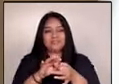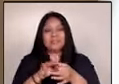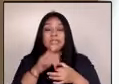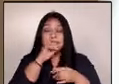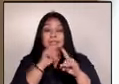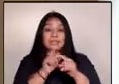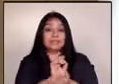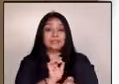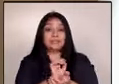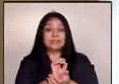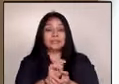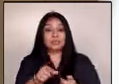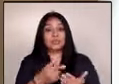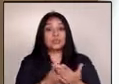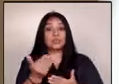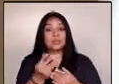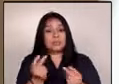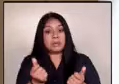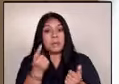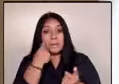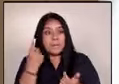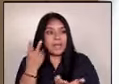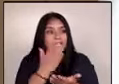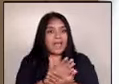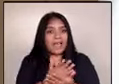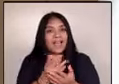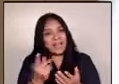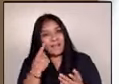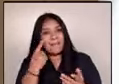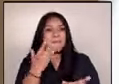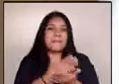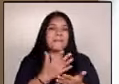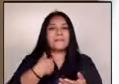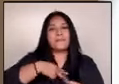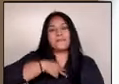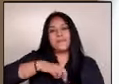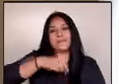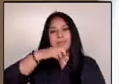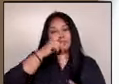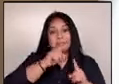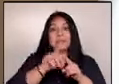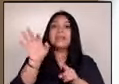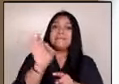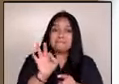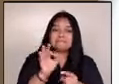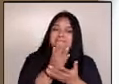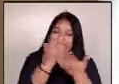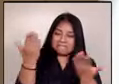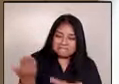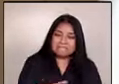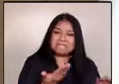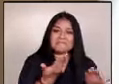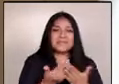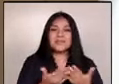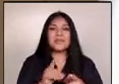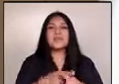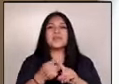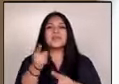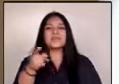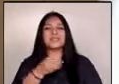esperamos una nueva y pronta visita del alto representante a nuestro país tiene invitación abierta señor borr es una buena